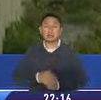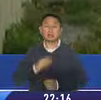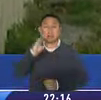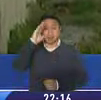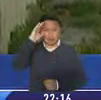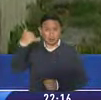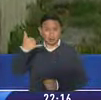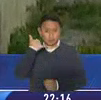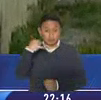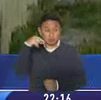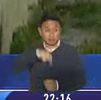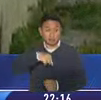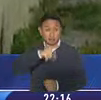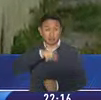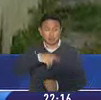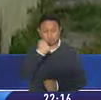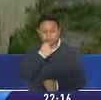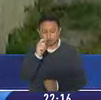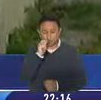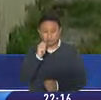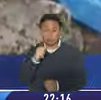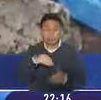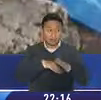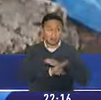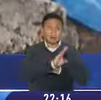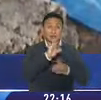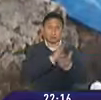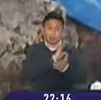llamando a la policía, porque aquí vienen los hacheros y se suben al colegio a robar. Informó Julio C.